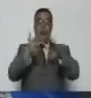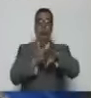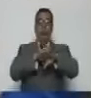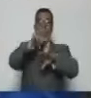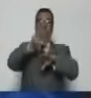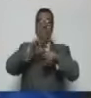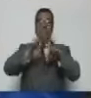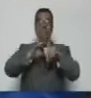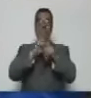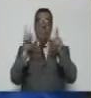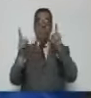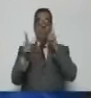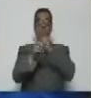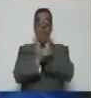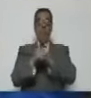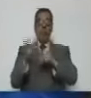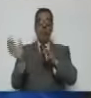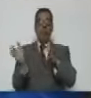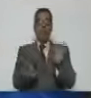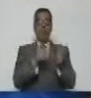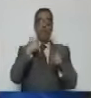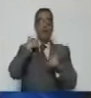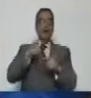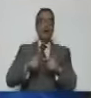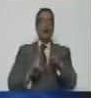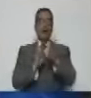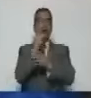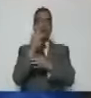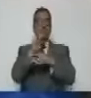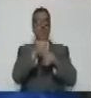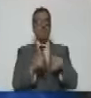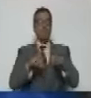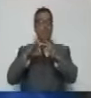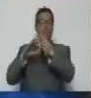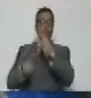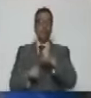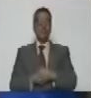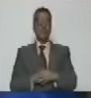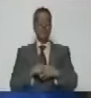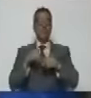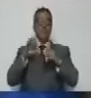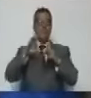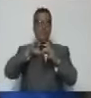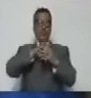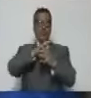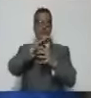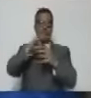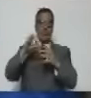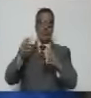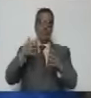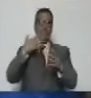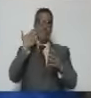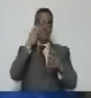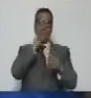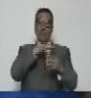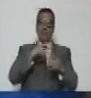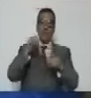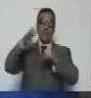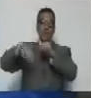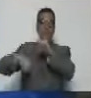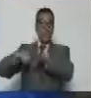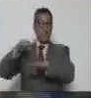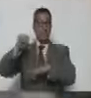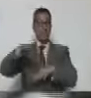crisis del cambio climático, la pérdida de naturaleza y de biodiversidad, y la contaminación de desechos. Y frente a